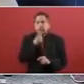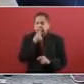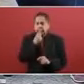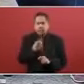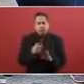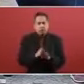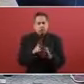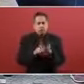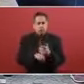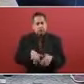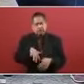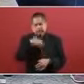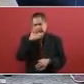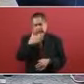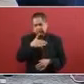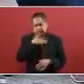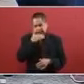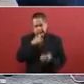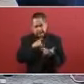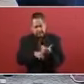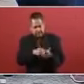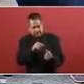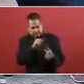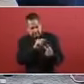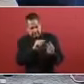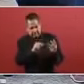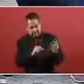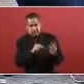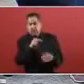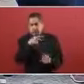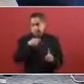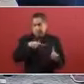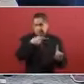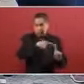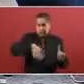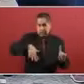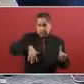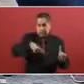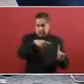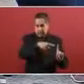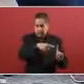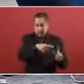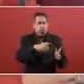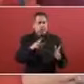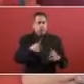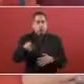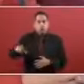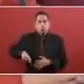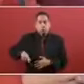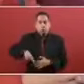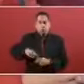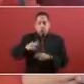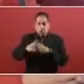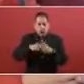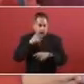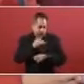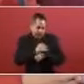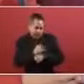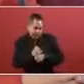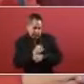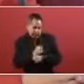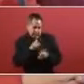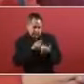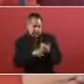de posibles ilícitos que pudo haber cometido este personaje. ¿Tiene su gobierno la intención de hacer una